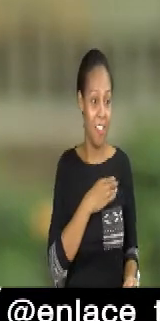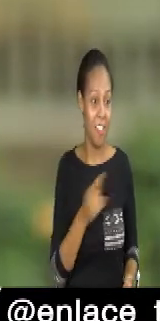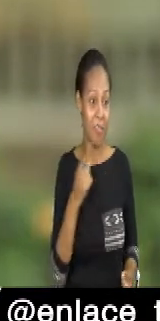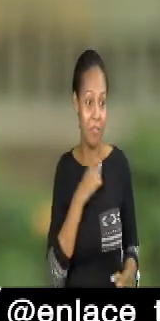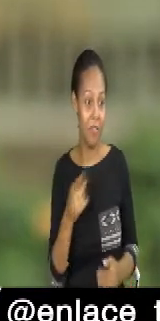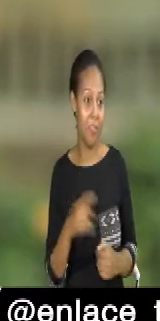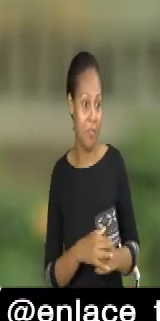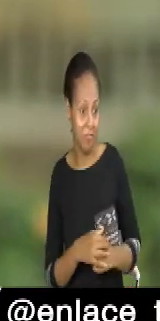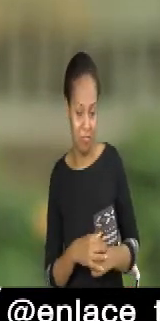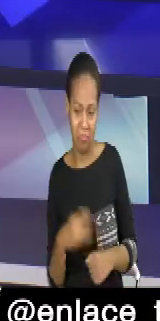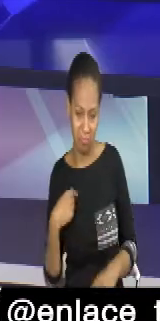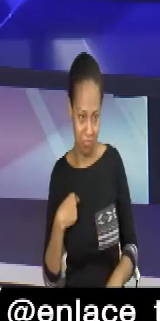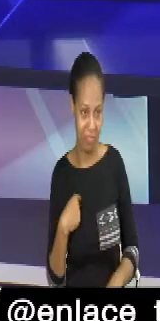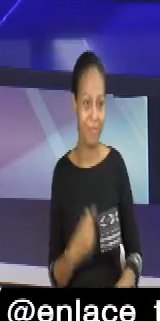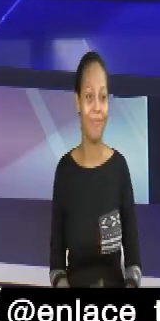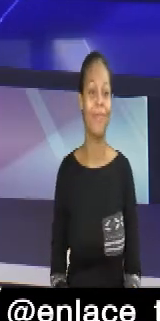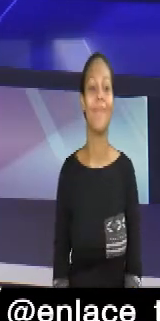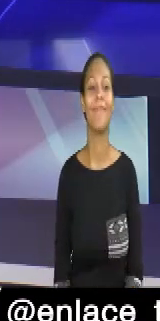los dos.